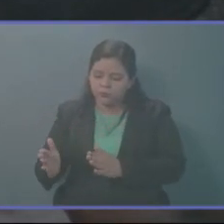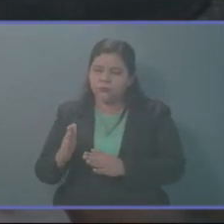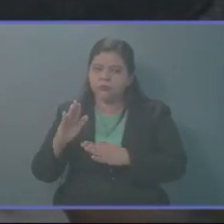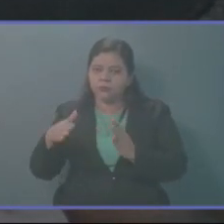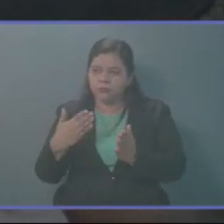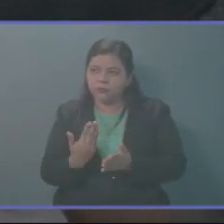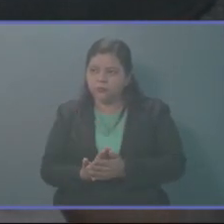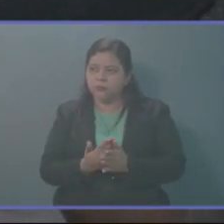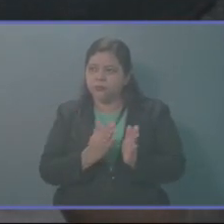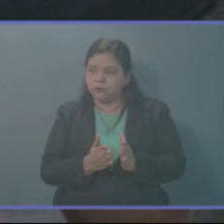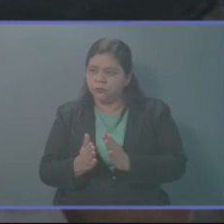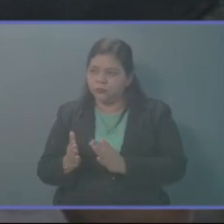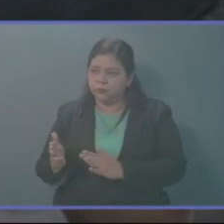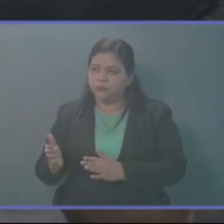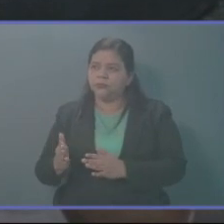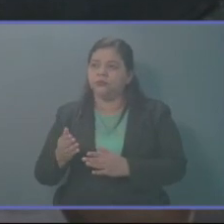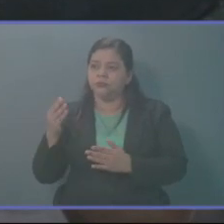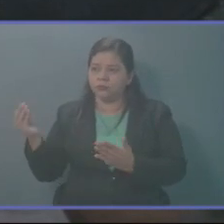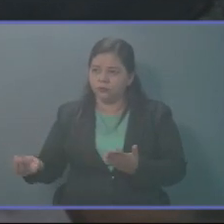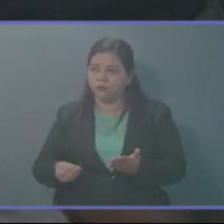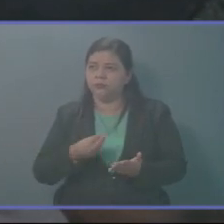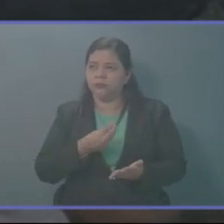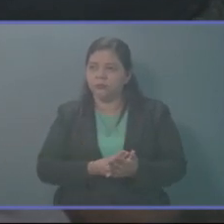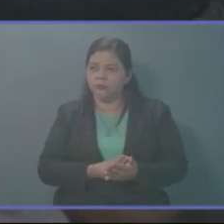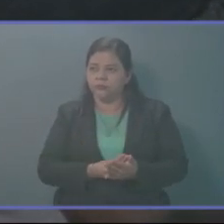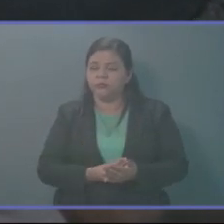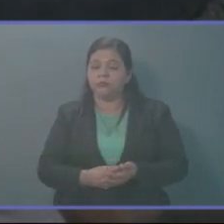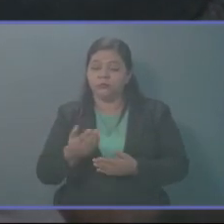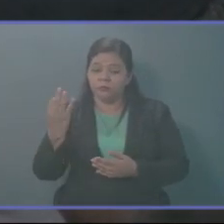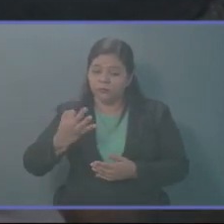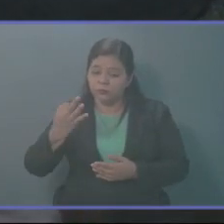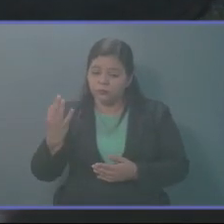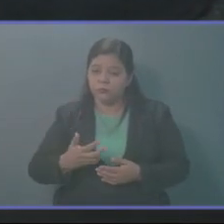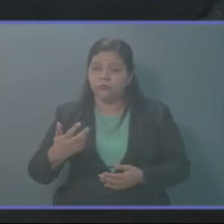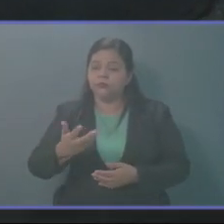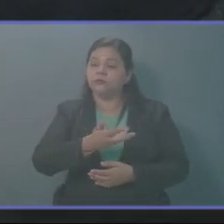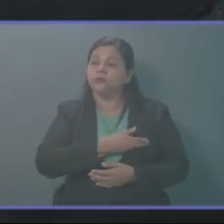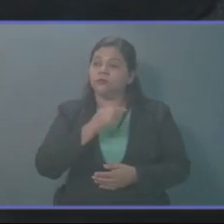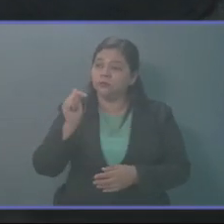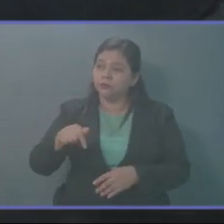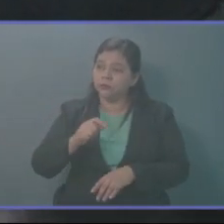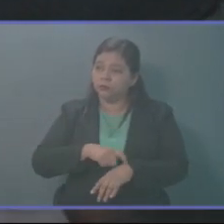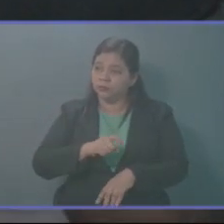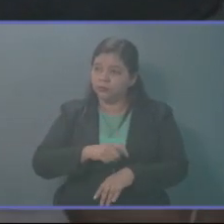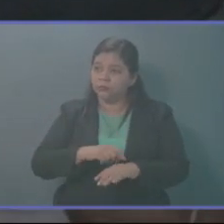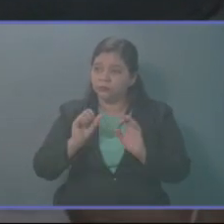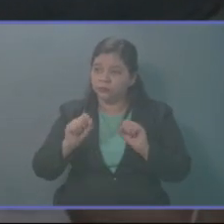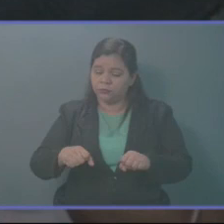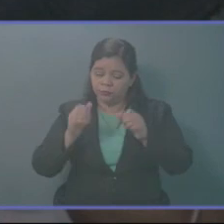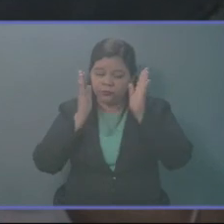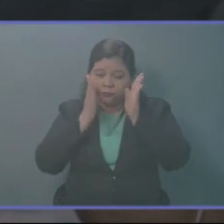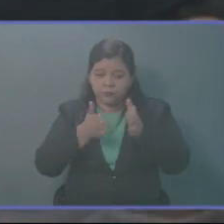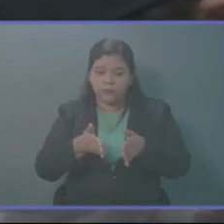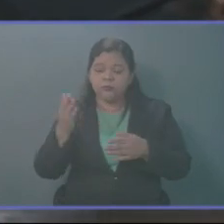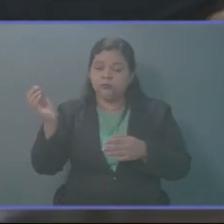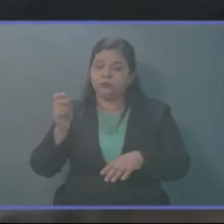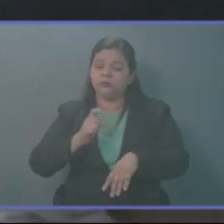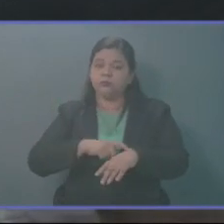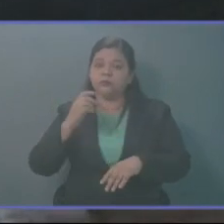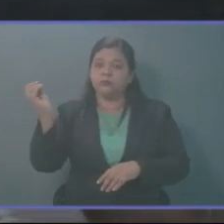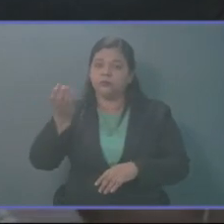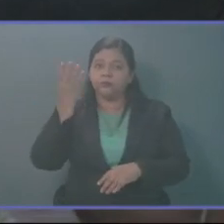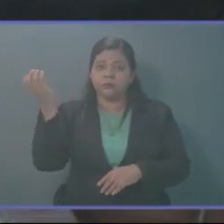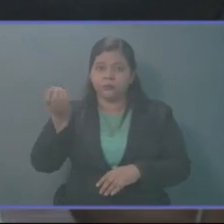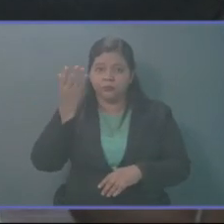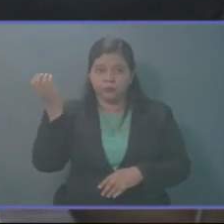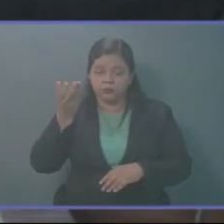plan indicativo de inversiones que son necesarias en este momento para la atención a la emergencia? Porque